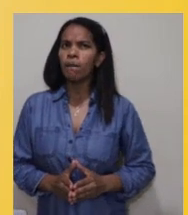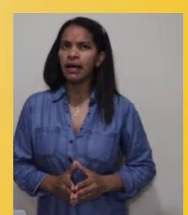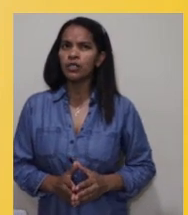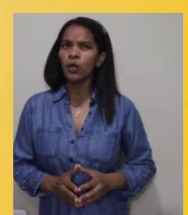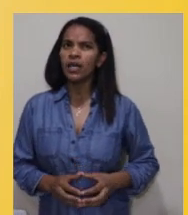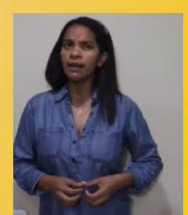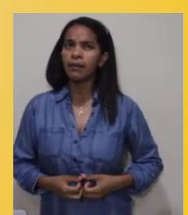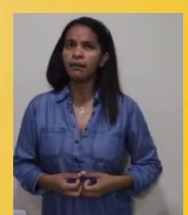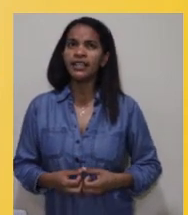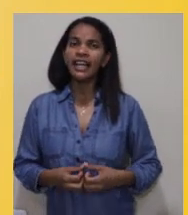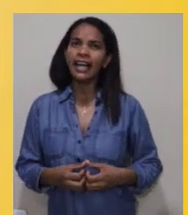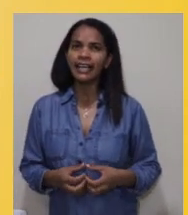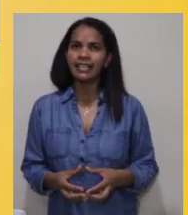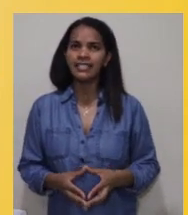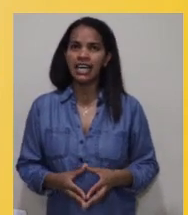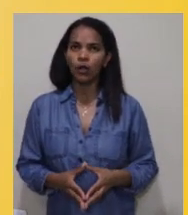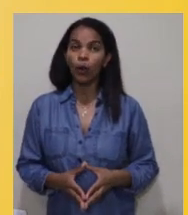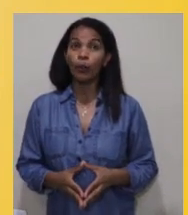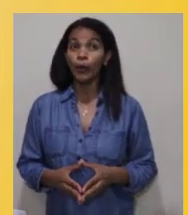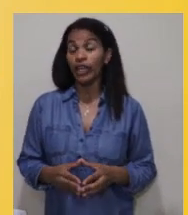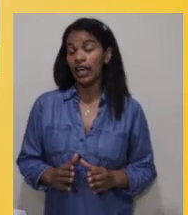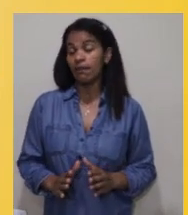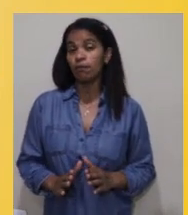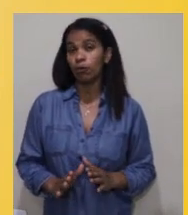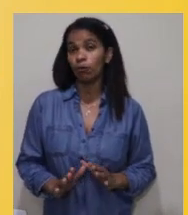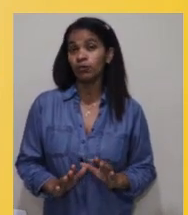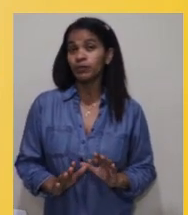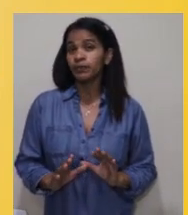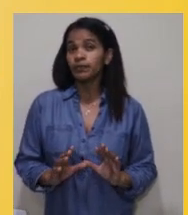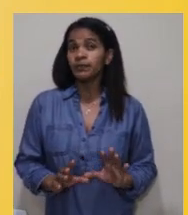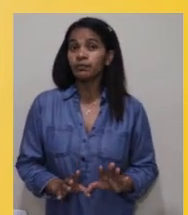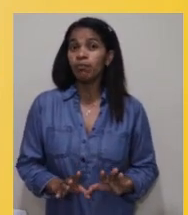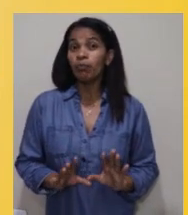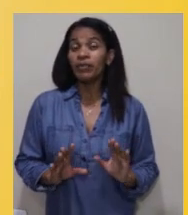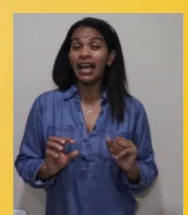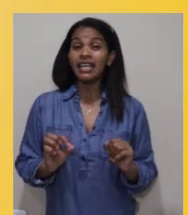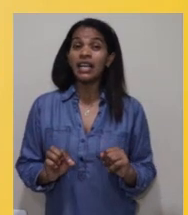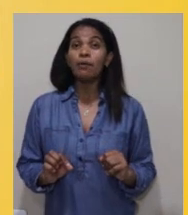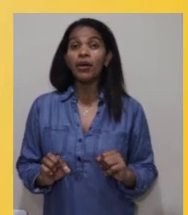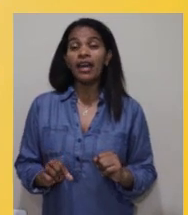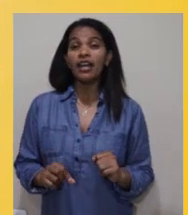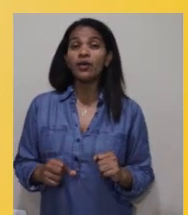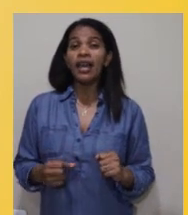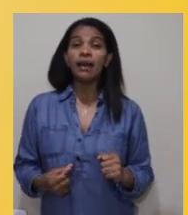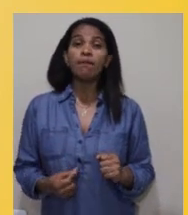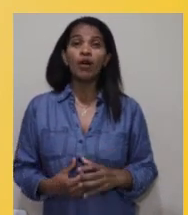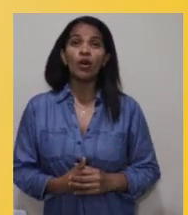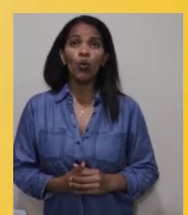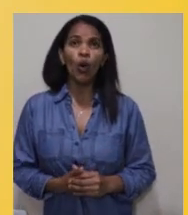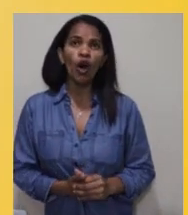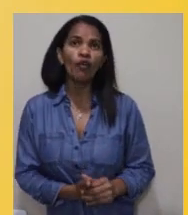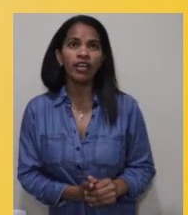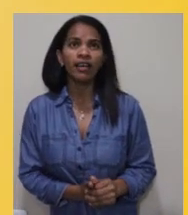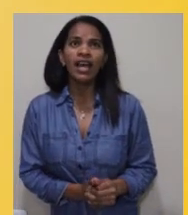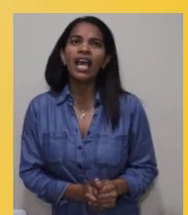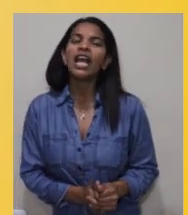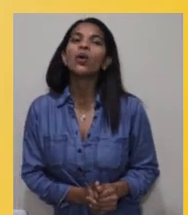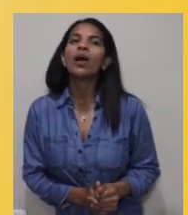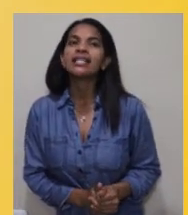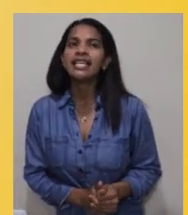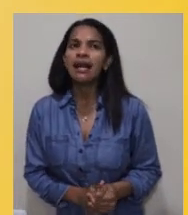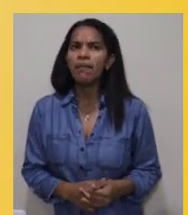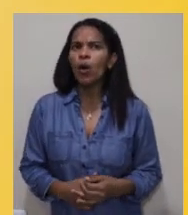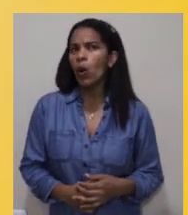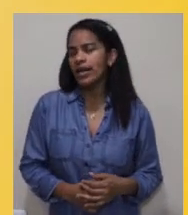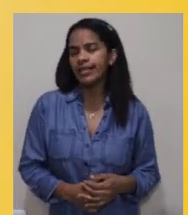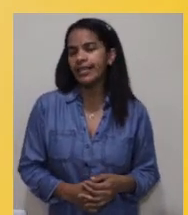ciertos pasos que permitan alcanzarlo. Por ejemplo, Aquí les voy a dar un ejemplo de un joven, el